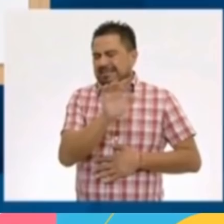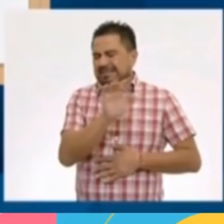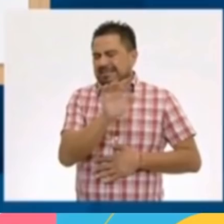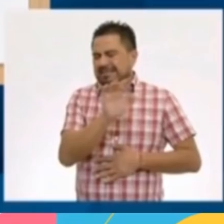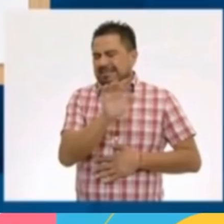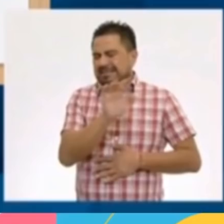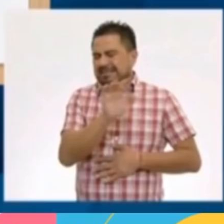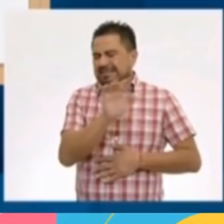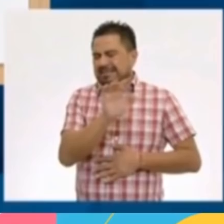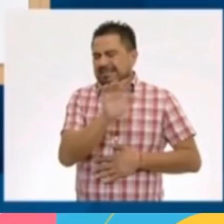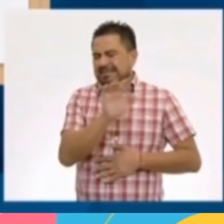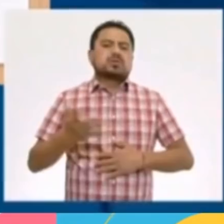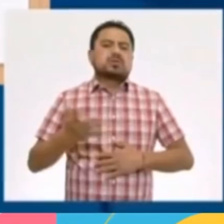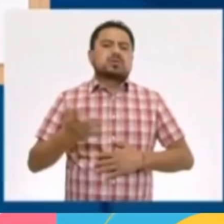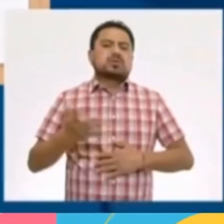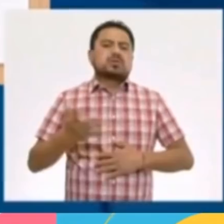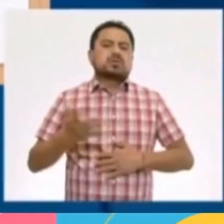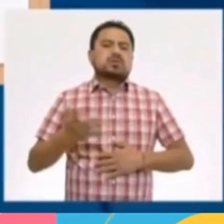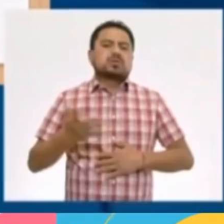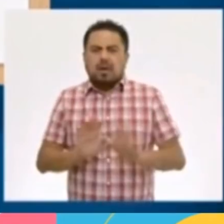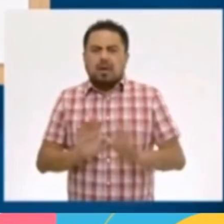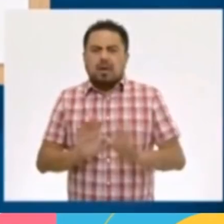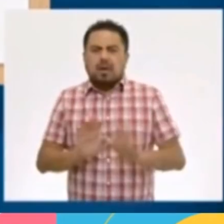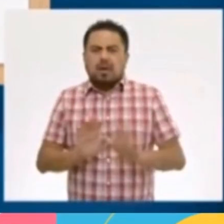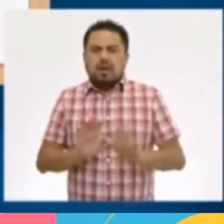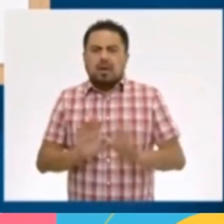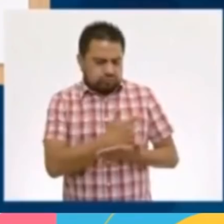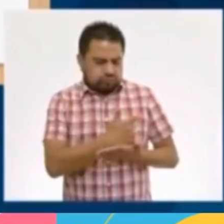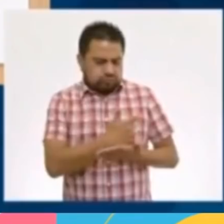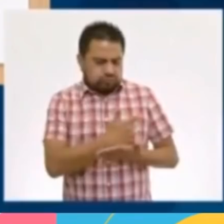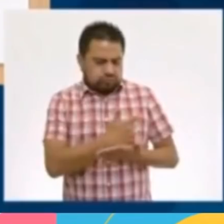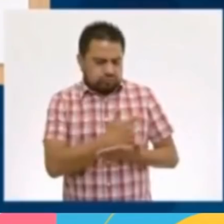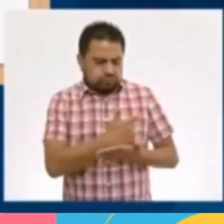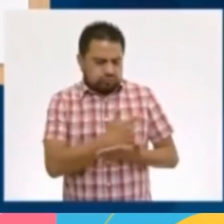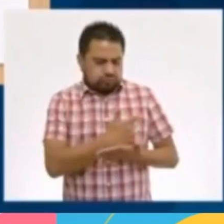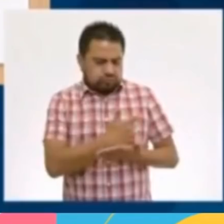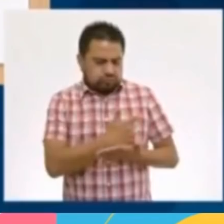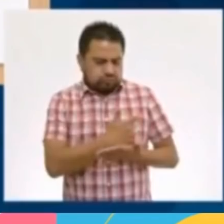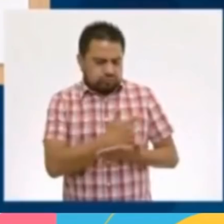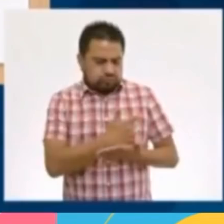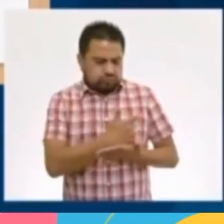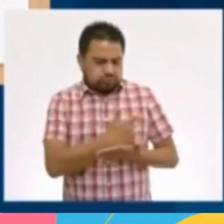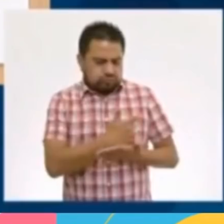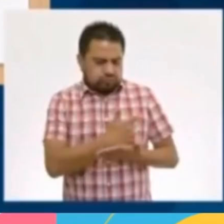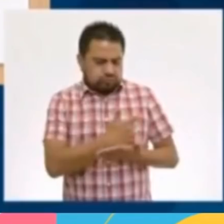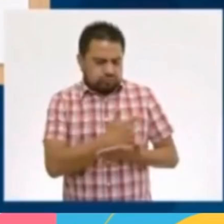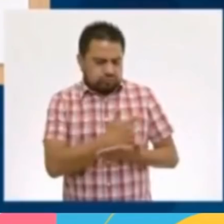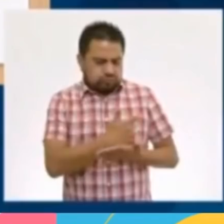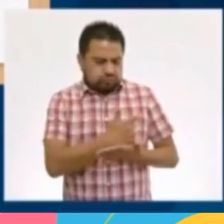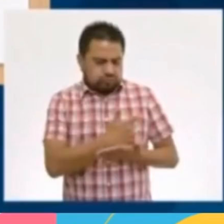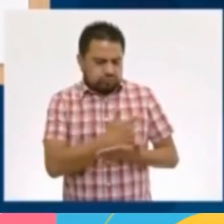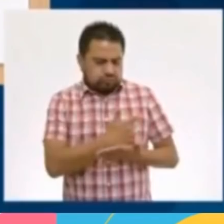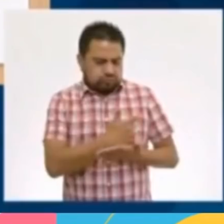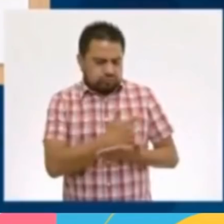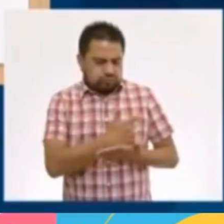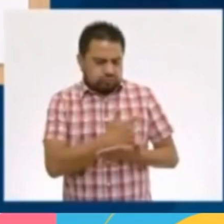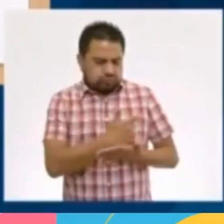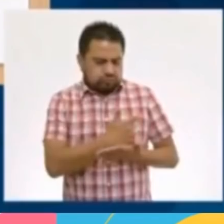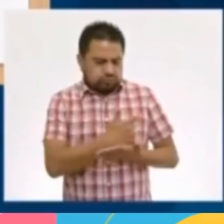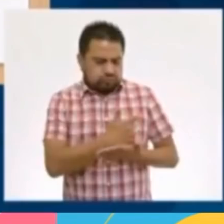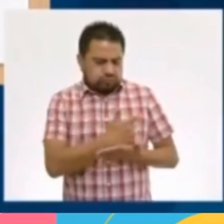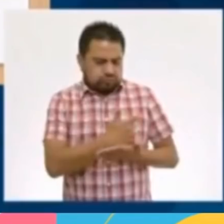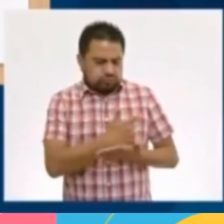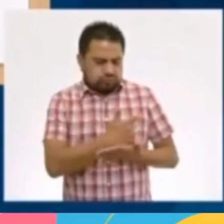sociedad por servicios como bautizos, entierros y matrimonios. Primero generó mucha resistencia, pero eso lo veremos